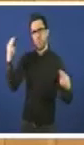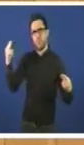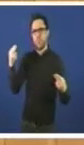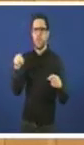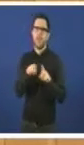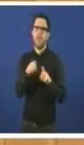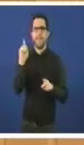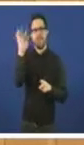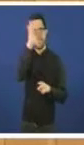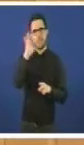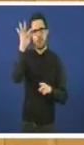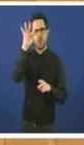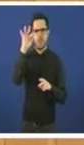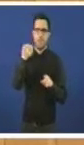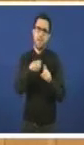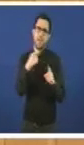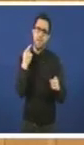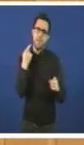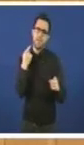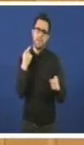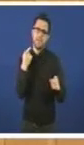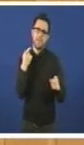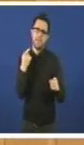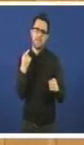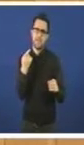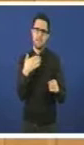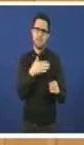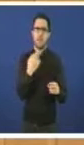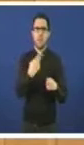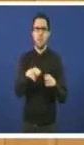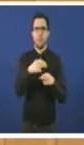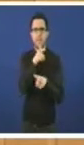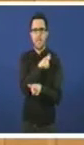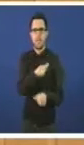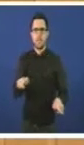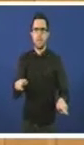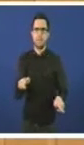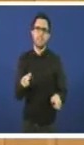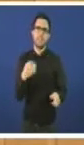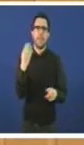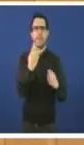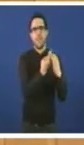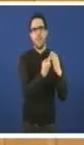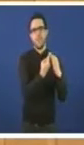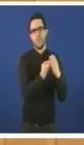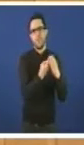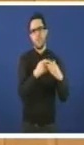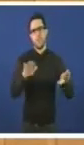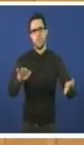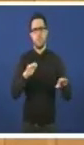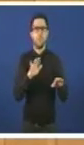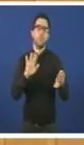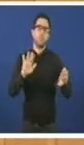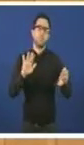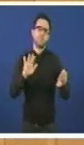pretenden ahora edificar dt ya estaba hecho a política lingüística del bipartito pretenden edificar la de esa manera porque se